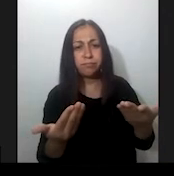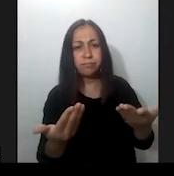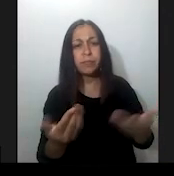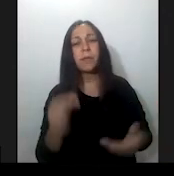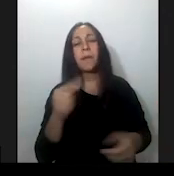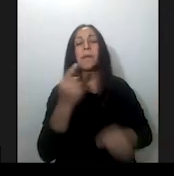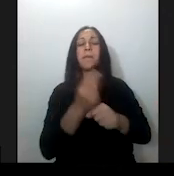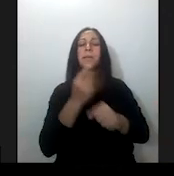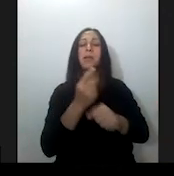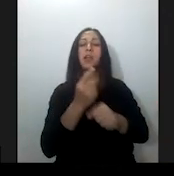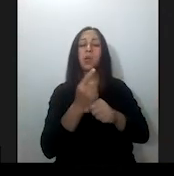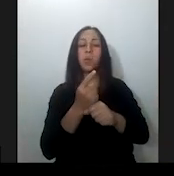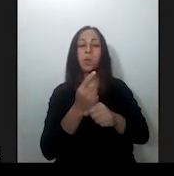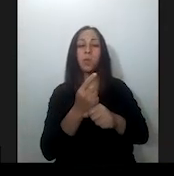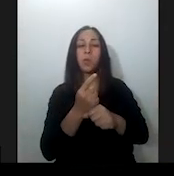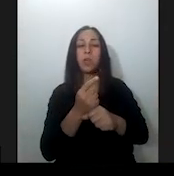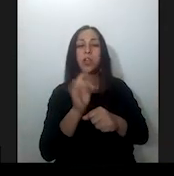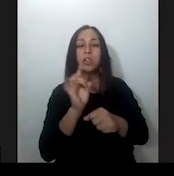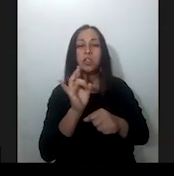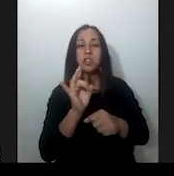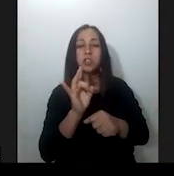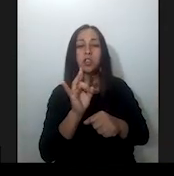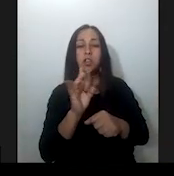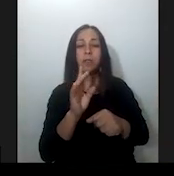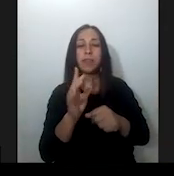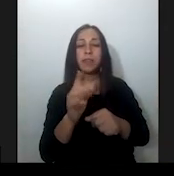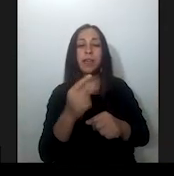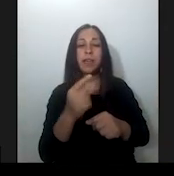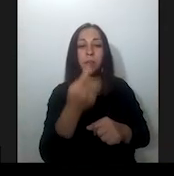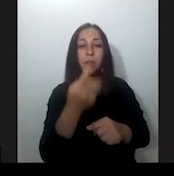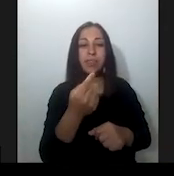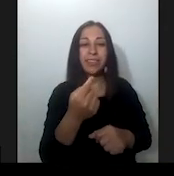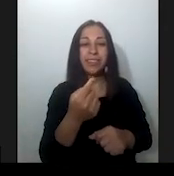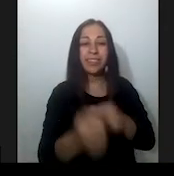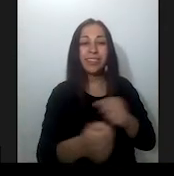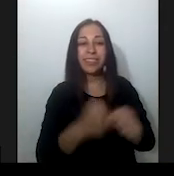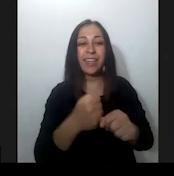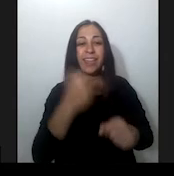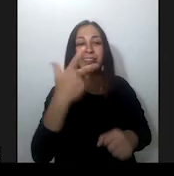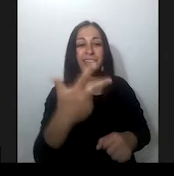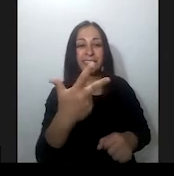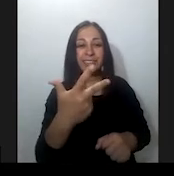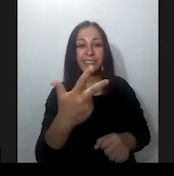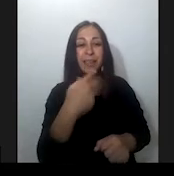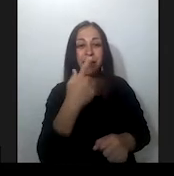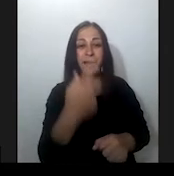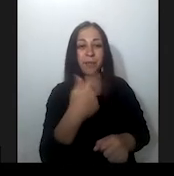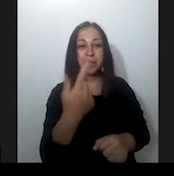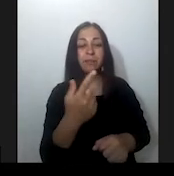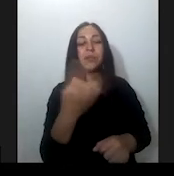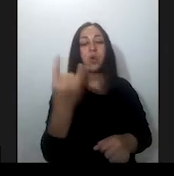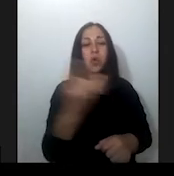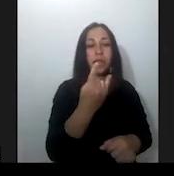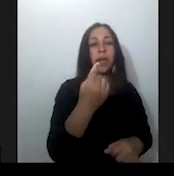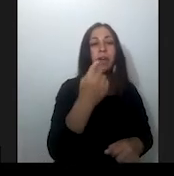¿Cómo se hace eso? Bien, primero vamos a dejar solamente hasta la respuesta número 3. Luego hay varias